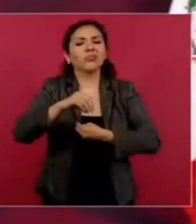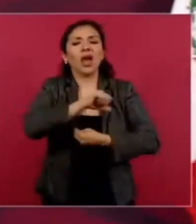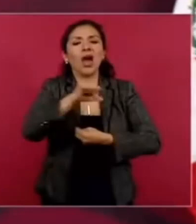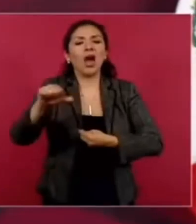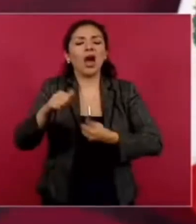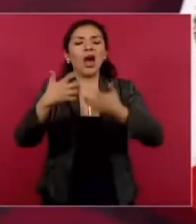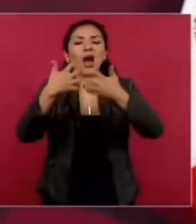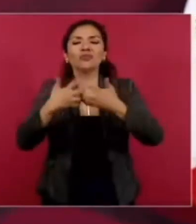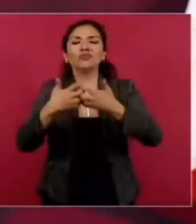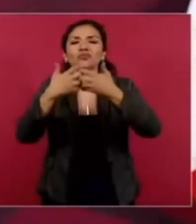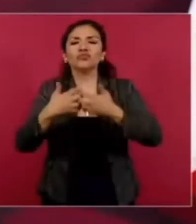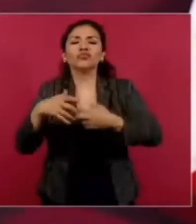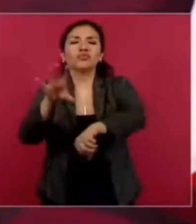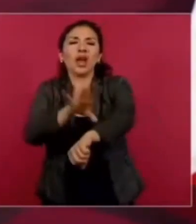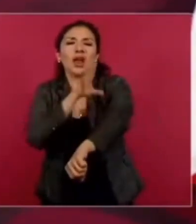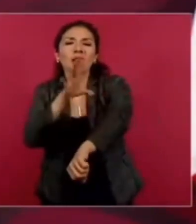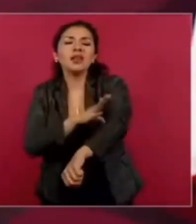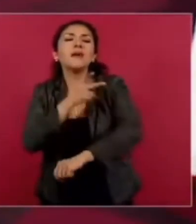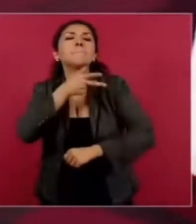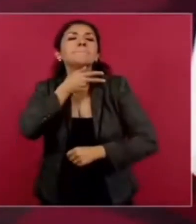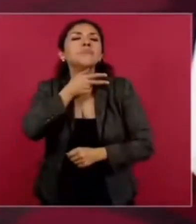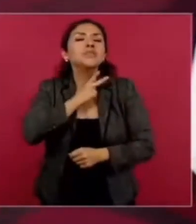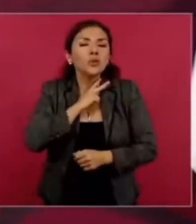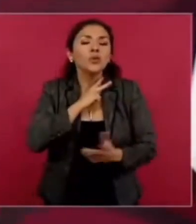industria eléctrica, el petróleo.